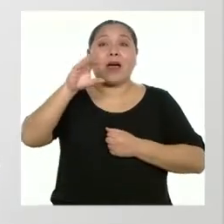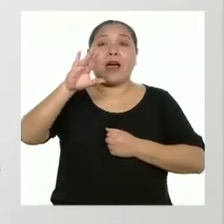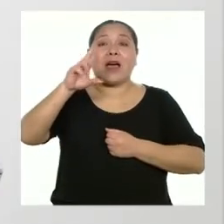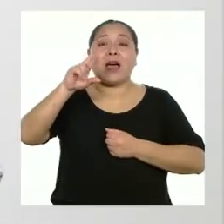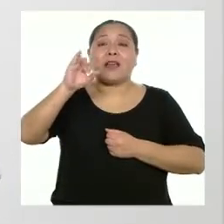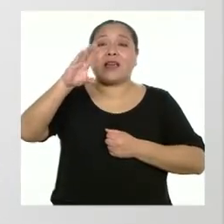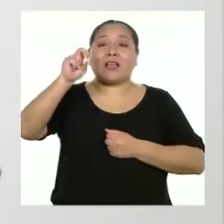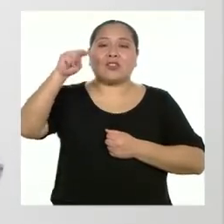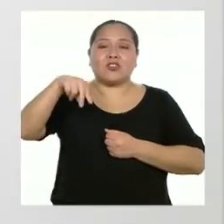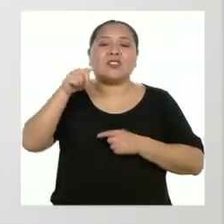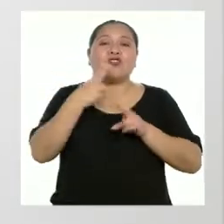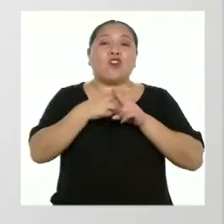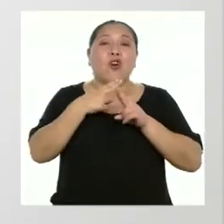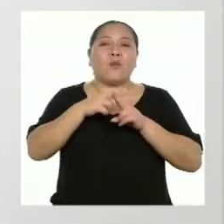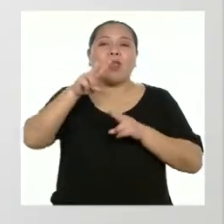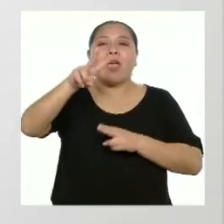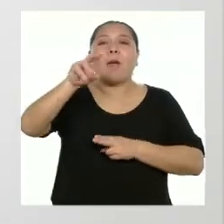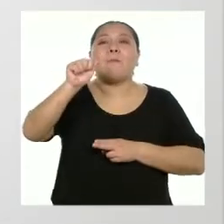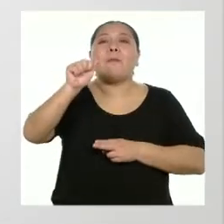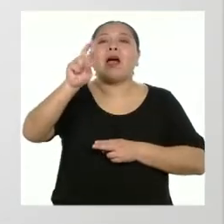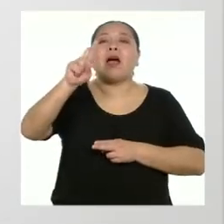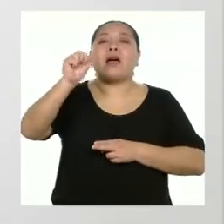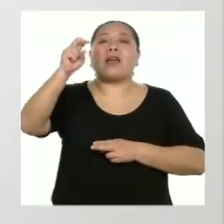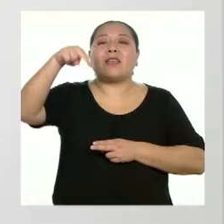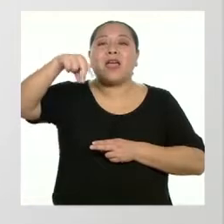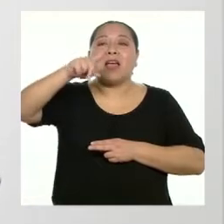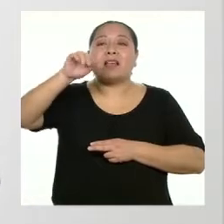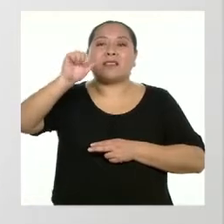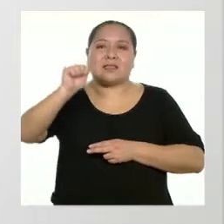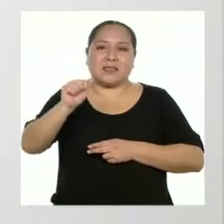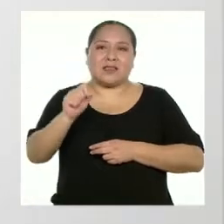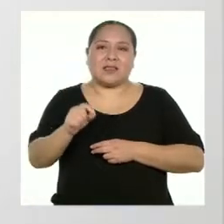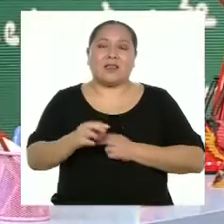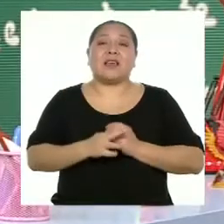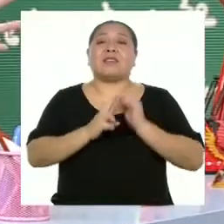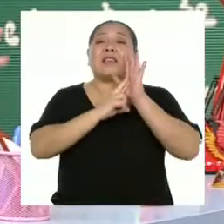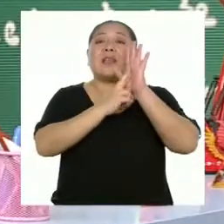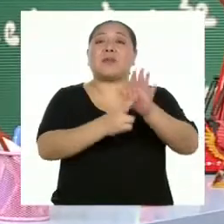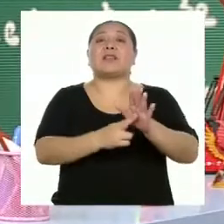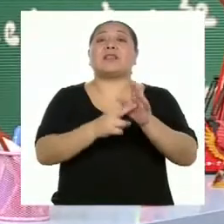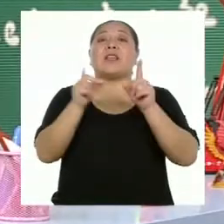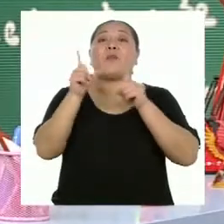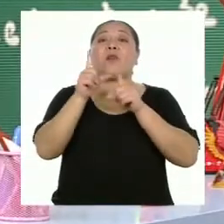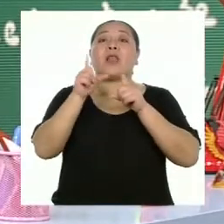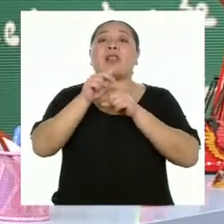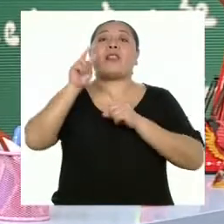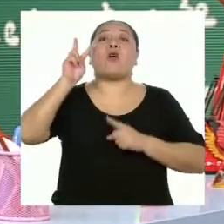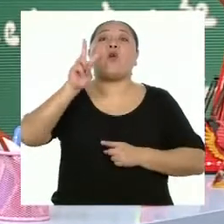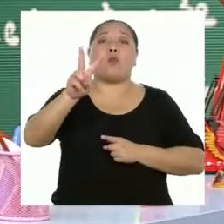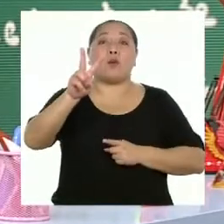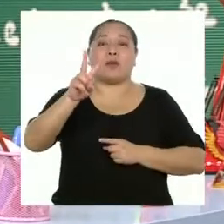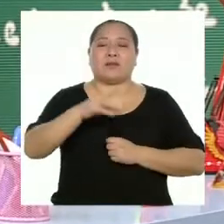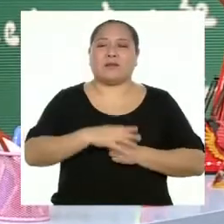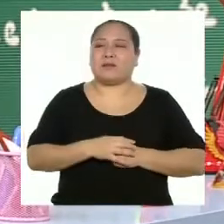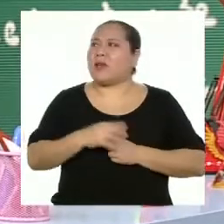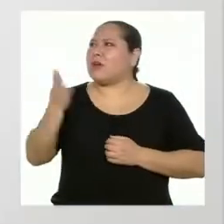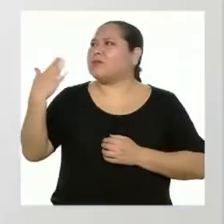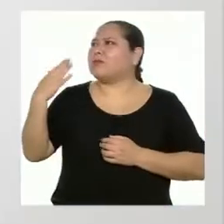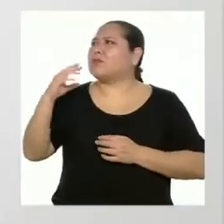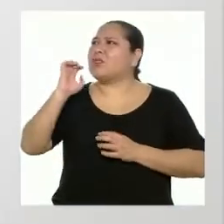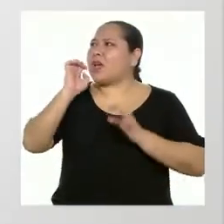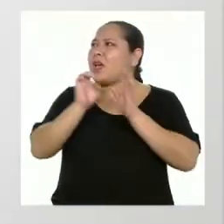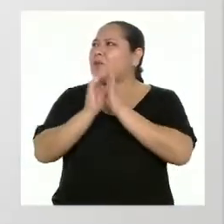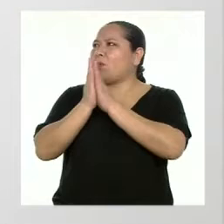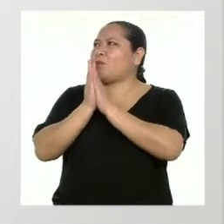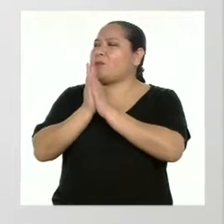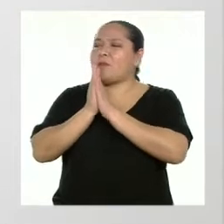denomina varianza y la vamos a representar por la letra V. Profesora, ¿y podría darnos un ejemplo, por favor?